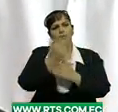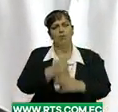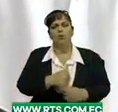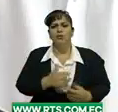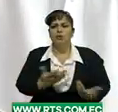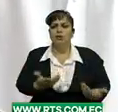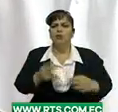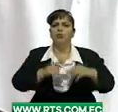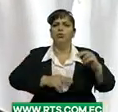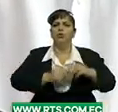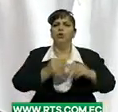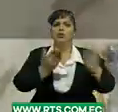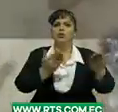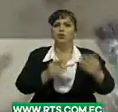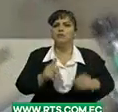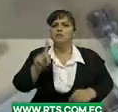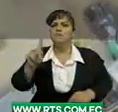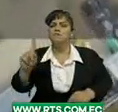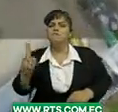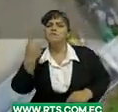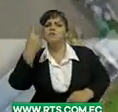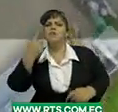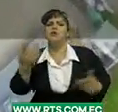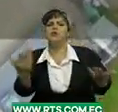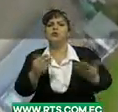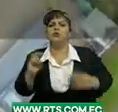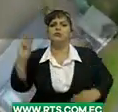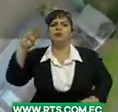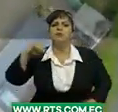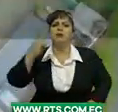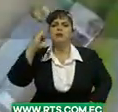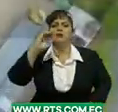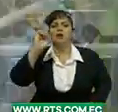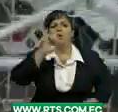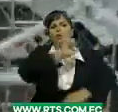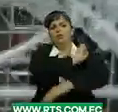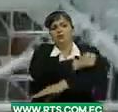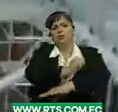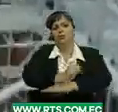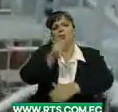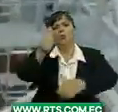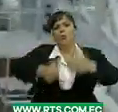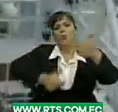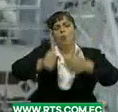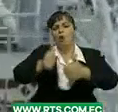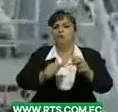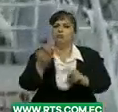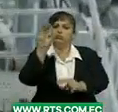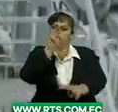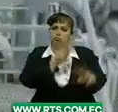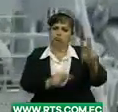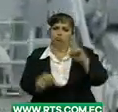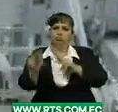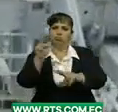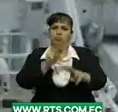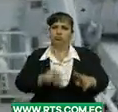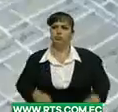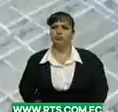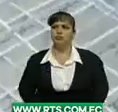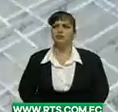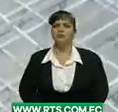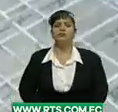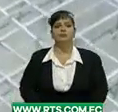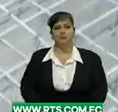o la ruta Mapasingue. Los 114 millones de dólares que ha puesto el municipio fueron financiados por la agencia